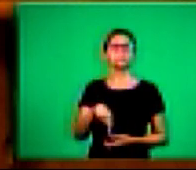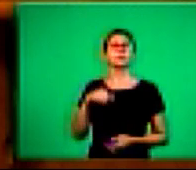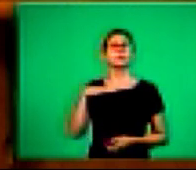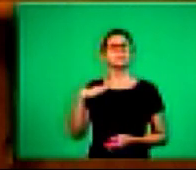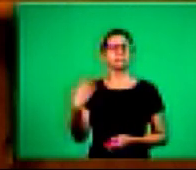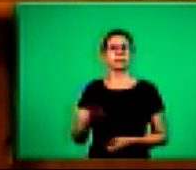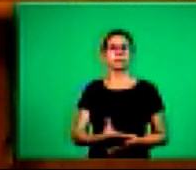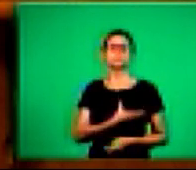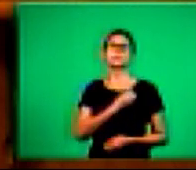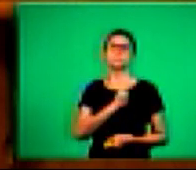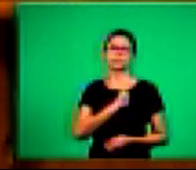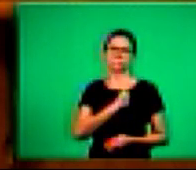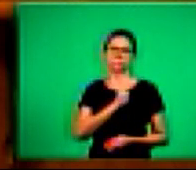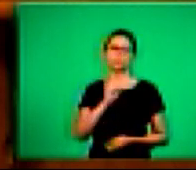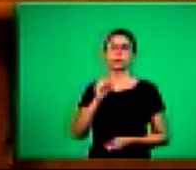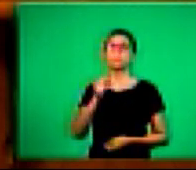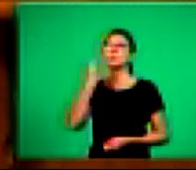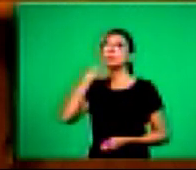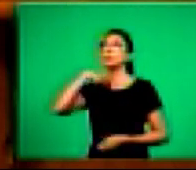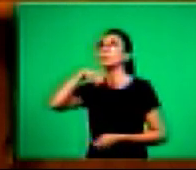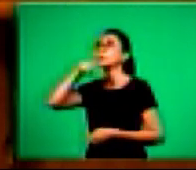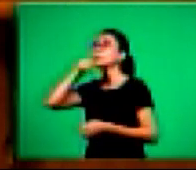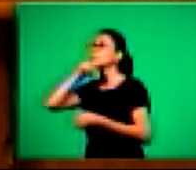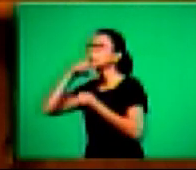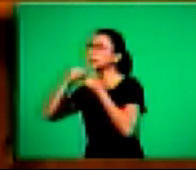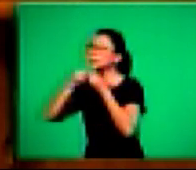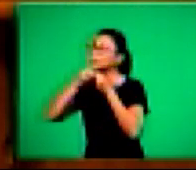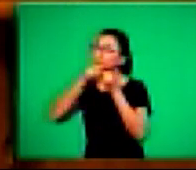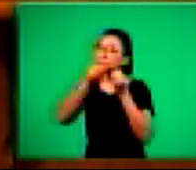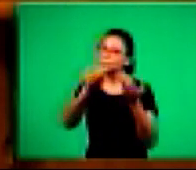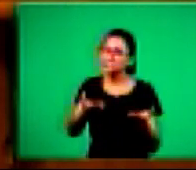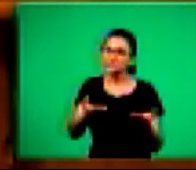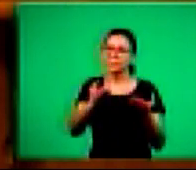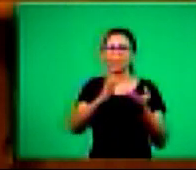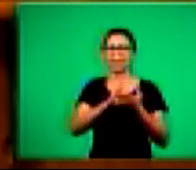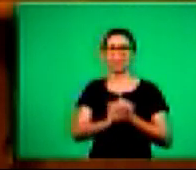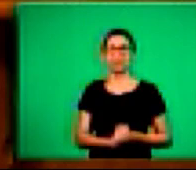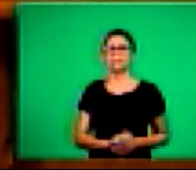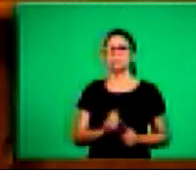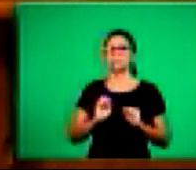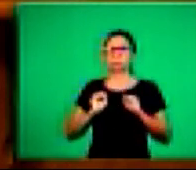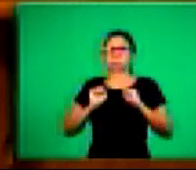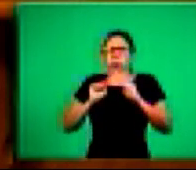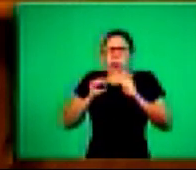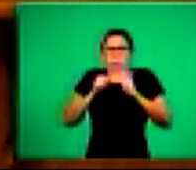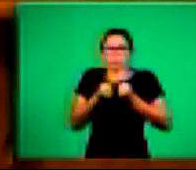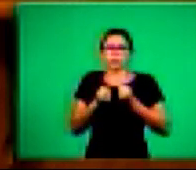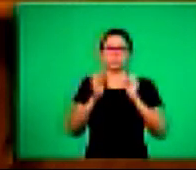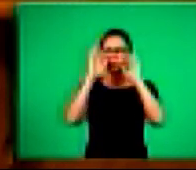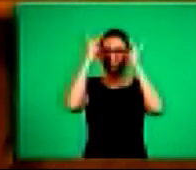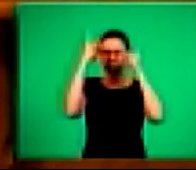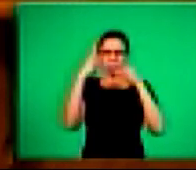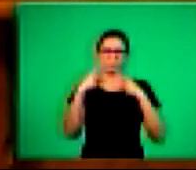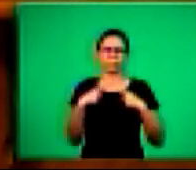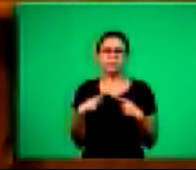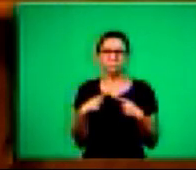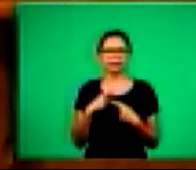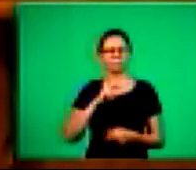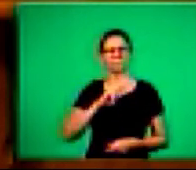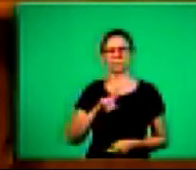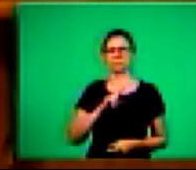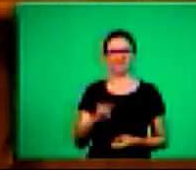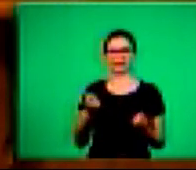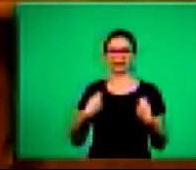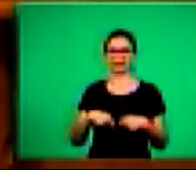que el padre nos da no es aquello que tú ganas con el esfuerzo humano con tu fuerza no